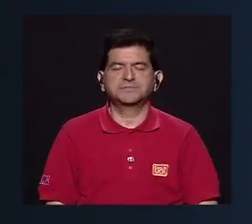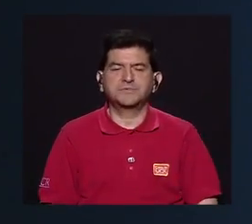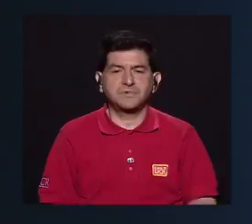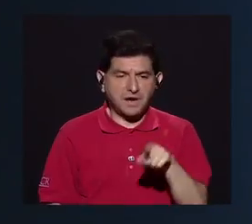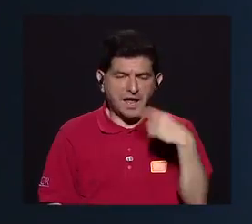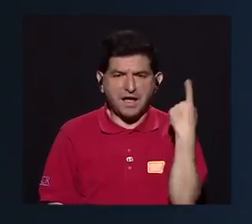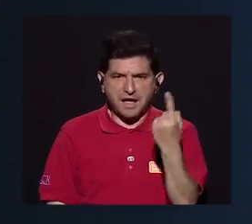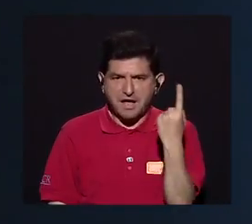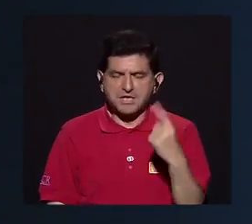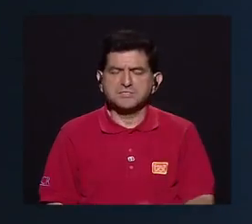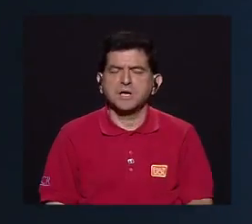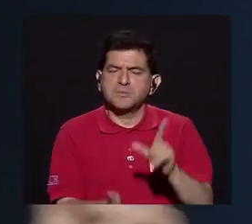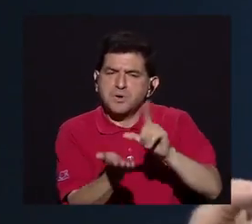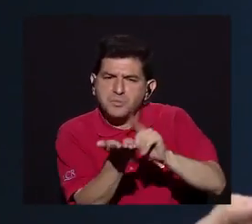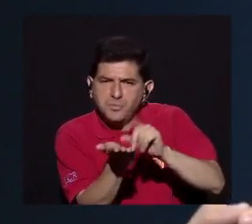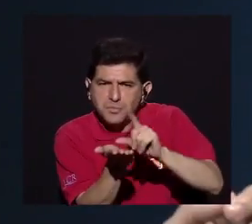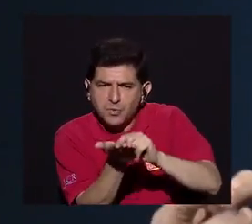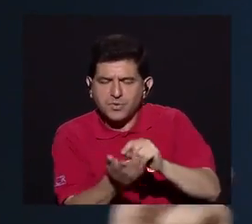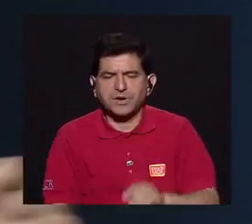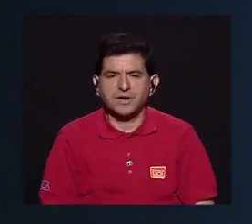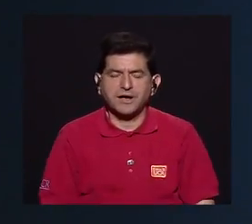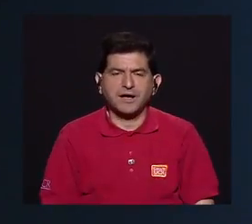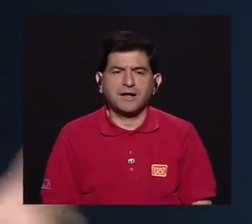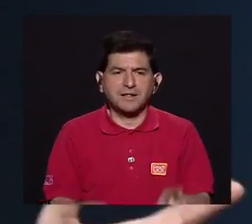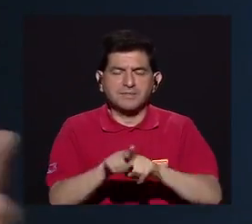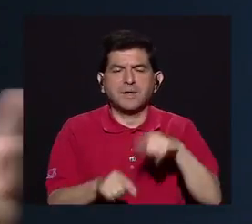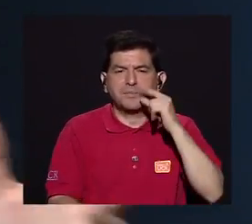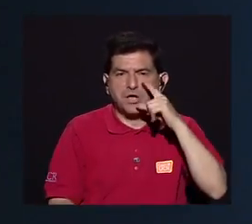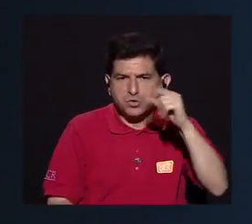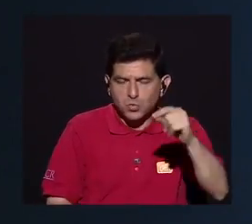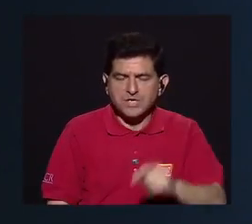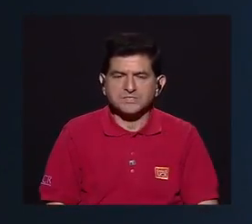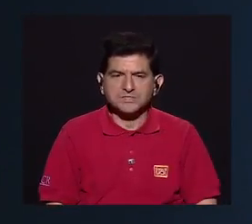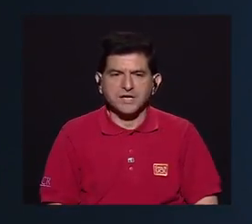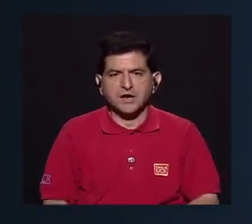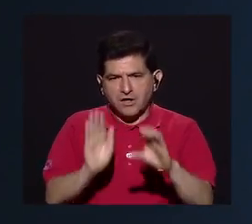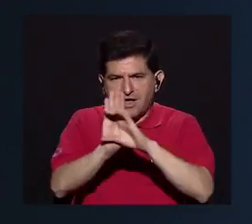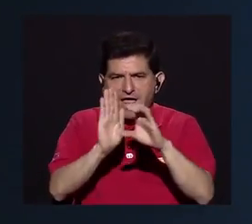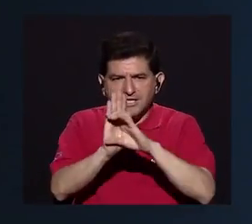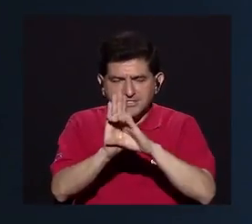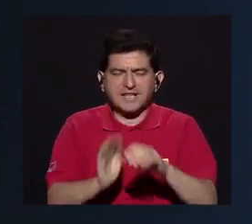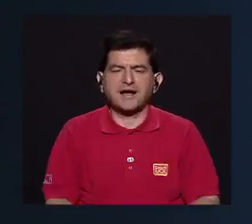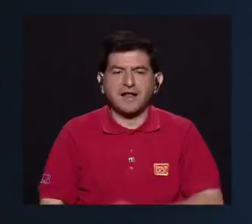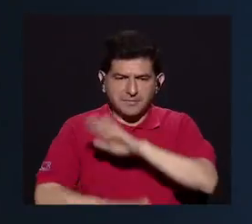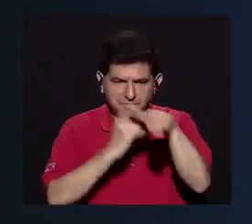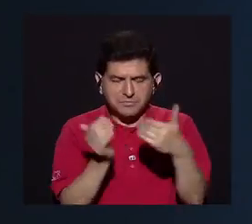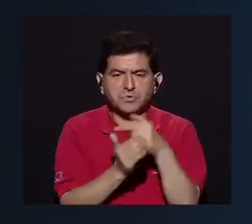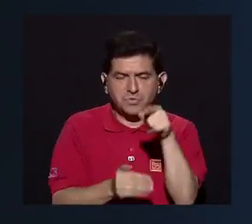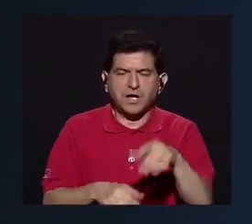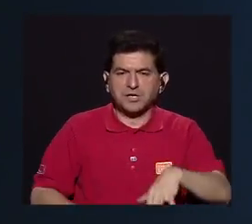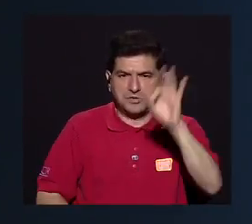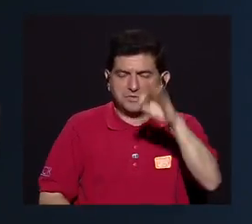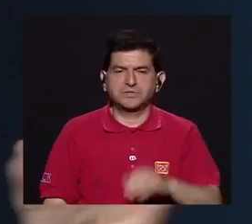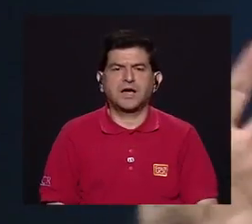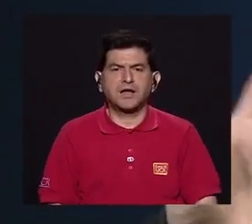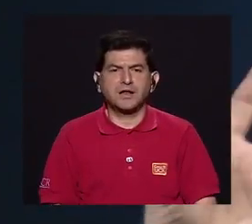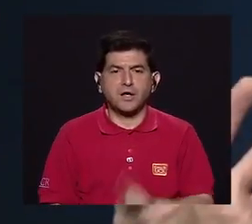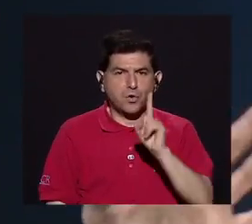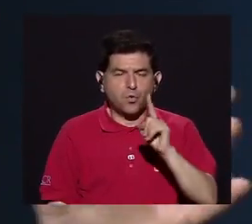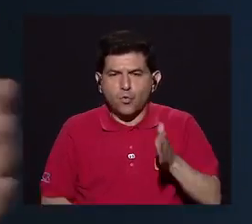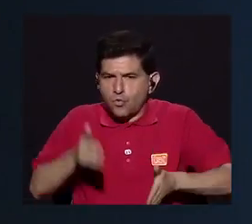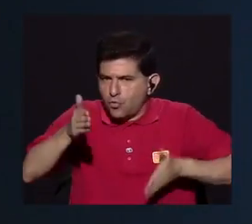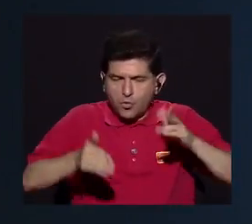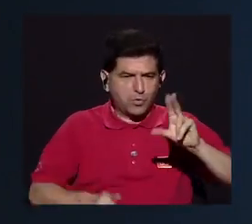ahí estamos siempre publicando, lo redireccionamos a Twitter, estamos en Instagram, entonces siempre estamos ahí en contacto con todos. No es un